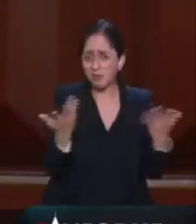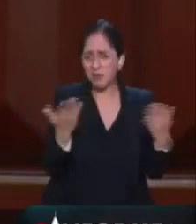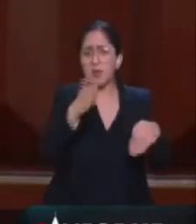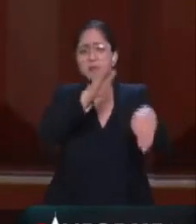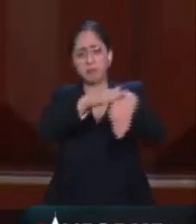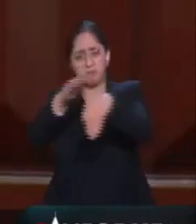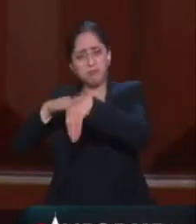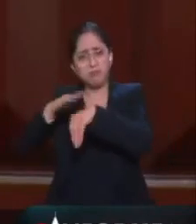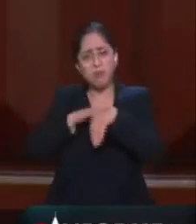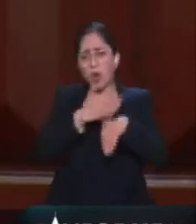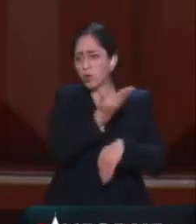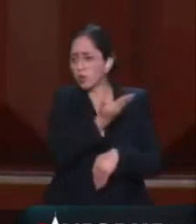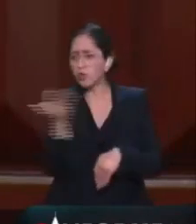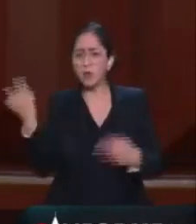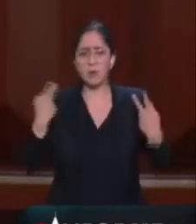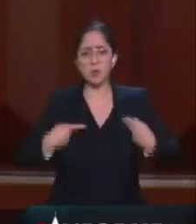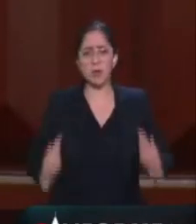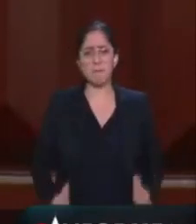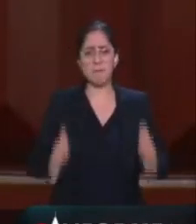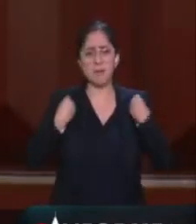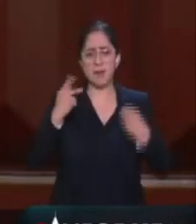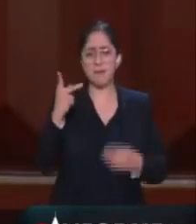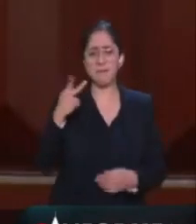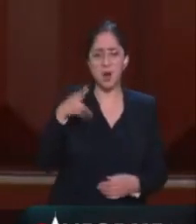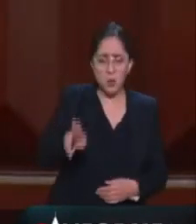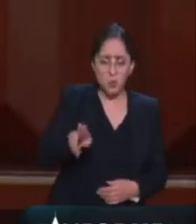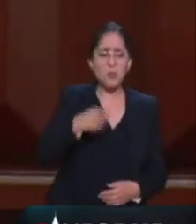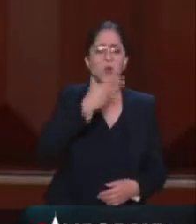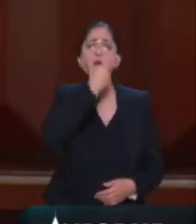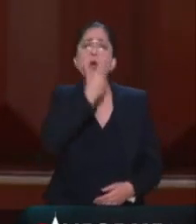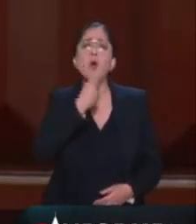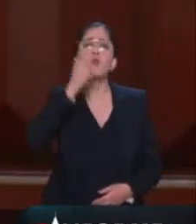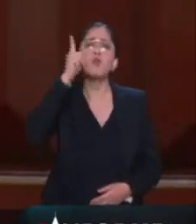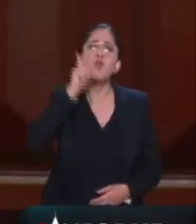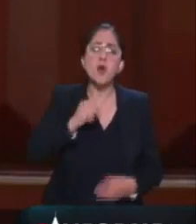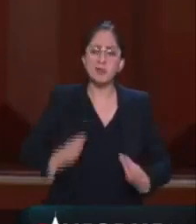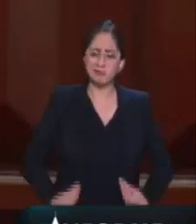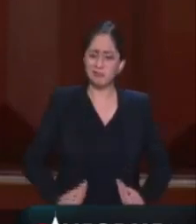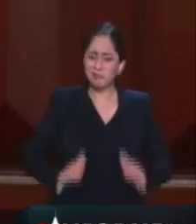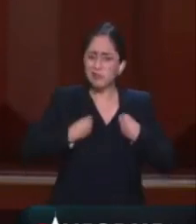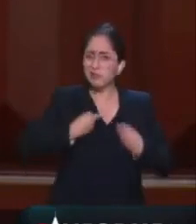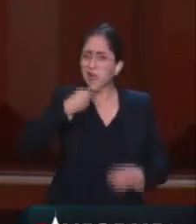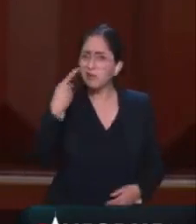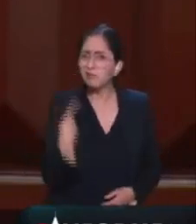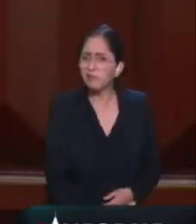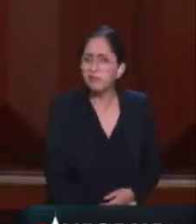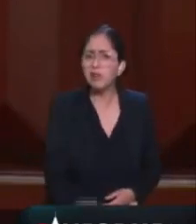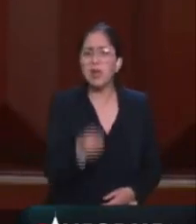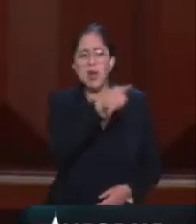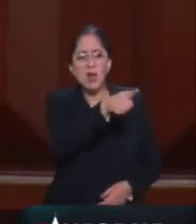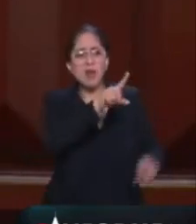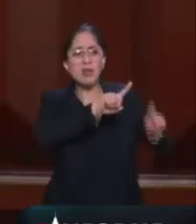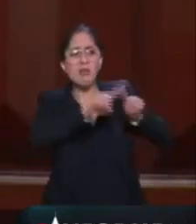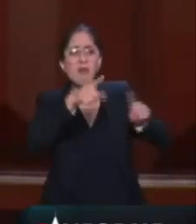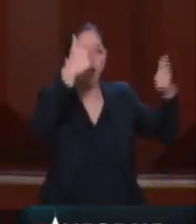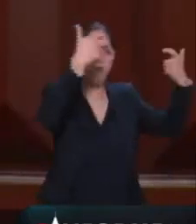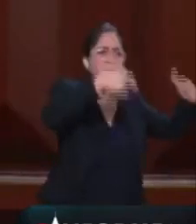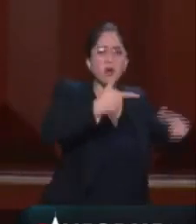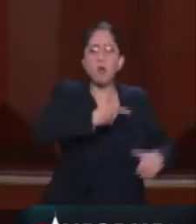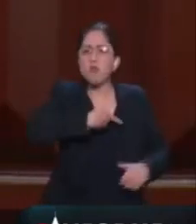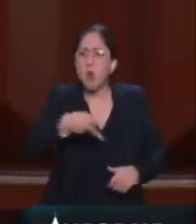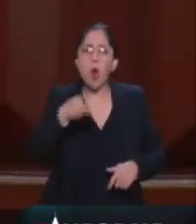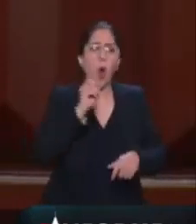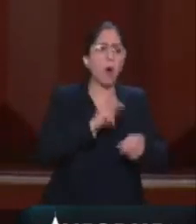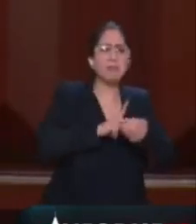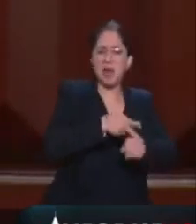los peruanos, a los hombres y mujeres de esta patria, sin distingos de ninguna naturaleza, para